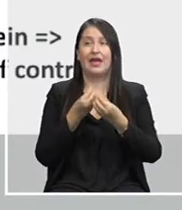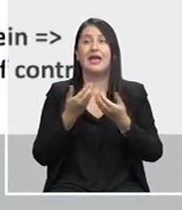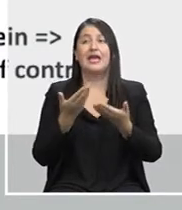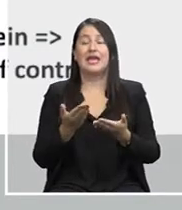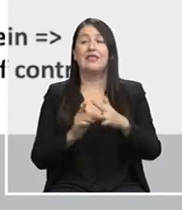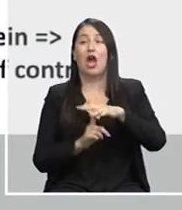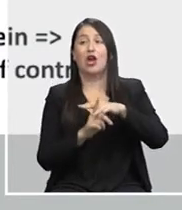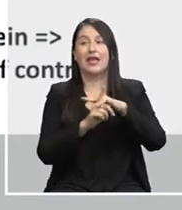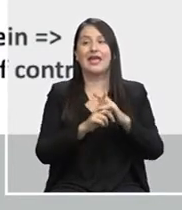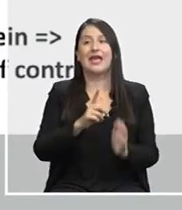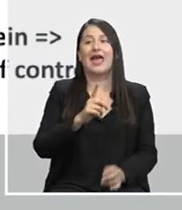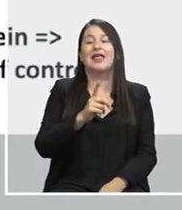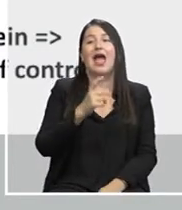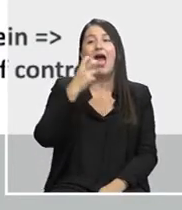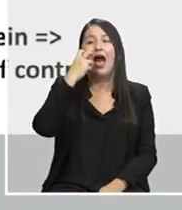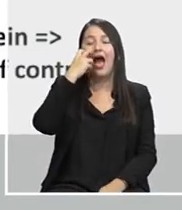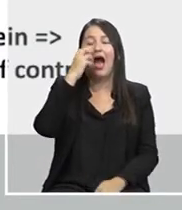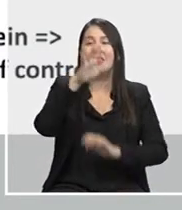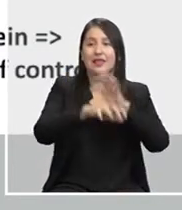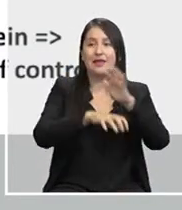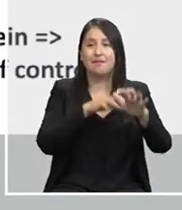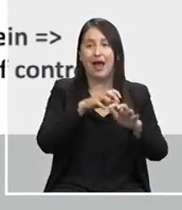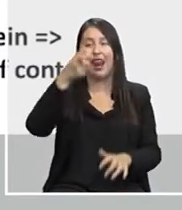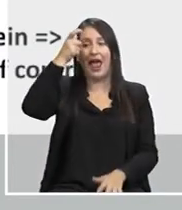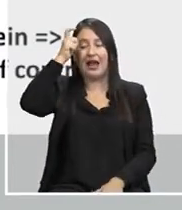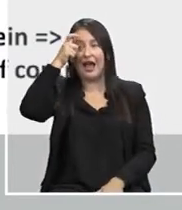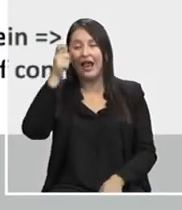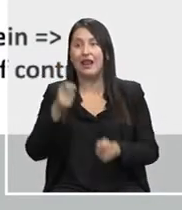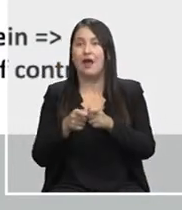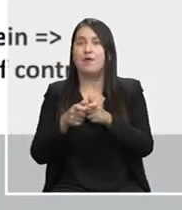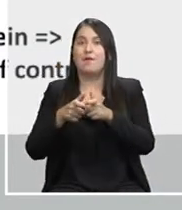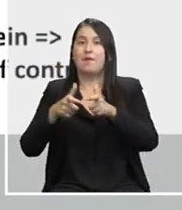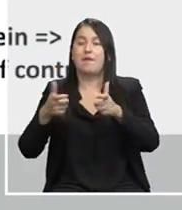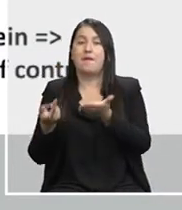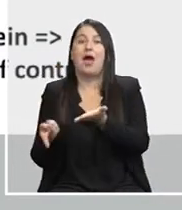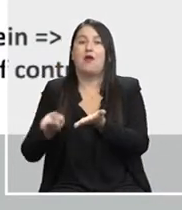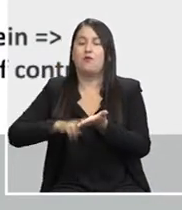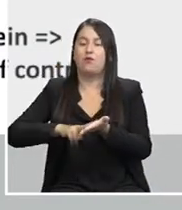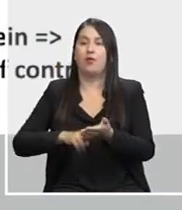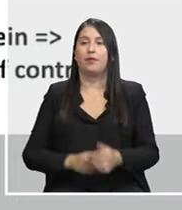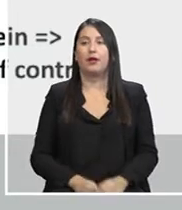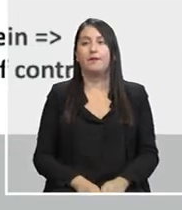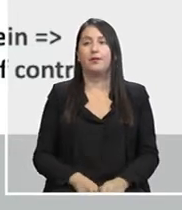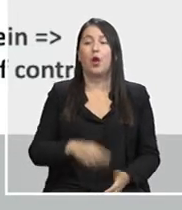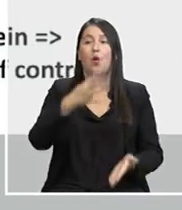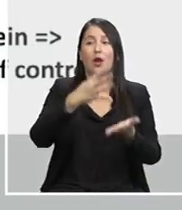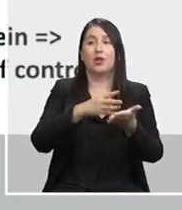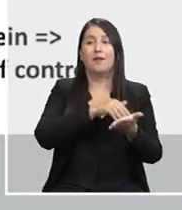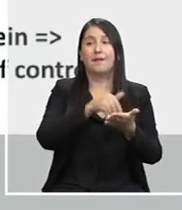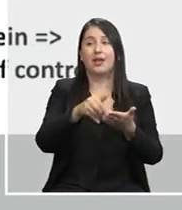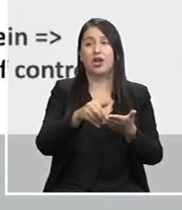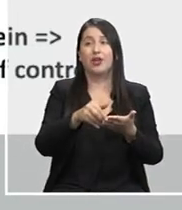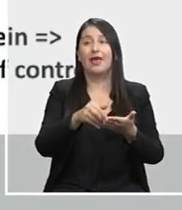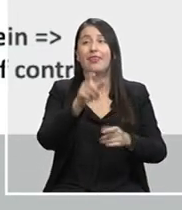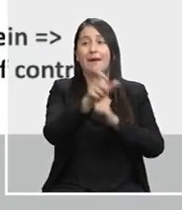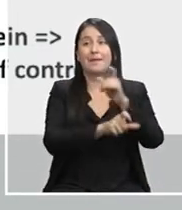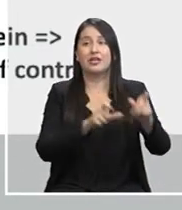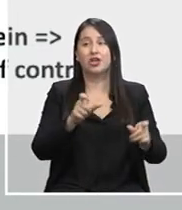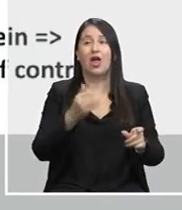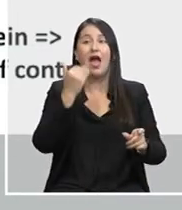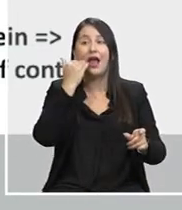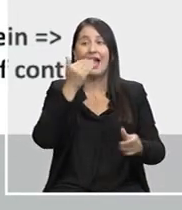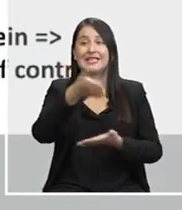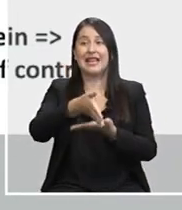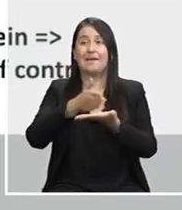animal, como la carne y la leche, se duplicará con creces. Más de 4 mil millones de personas, casi la mitad